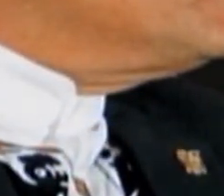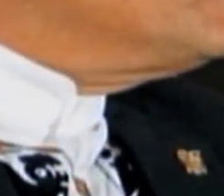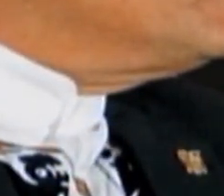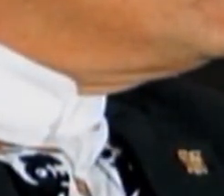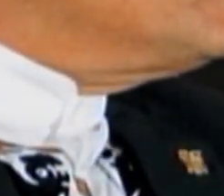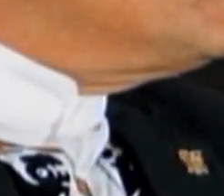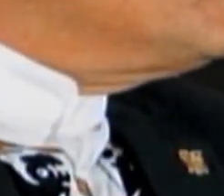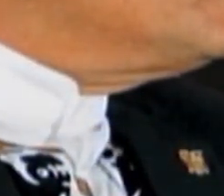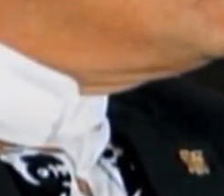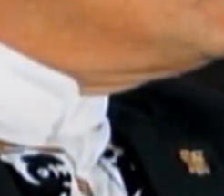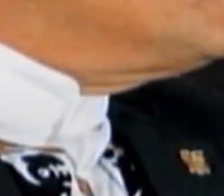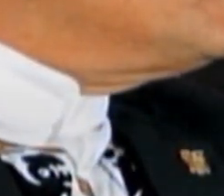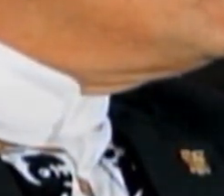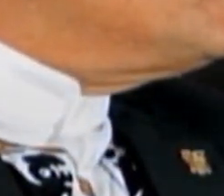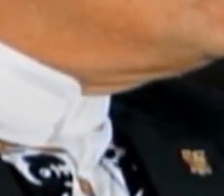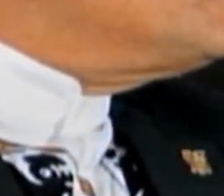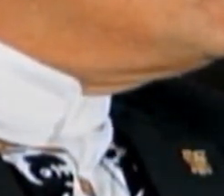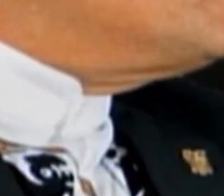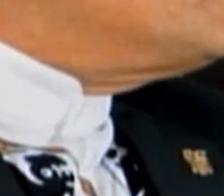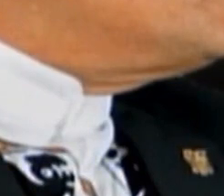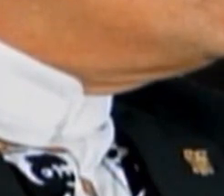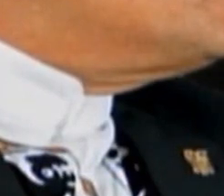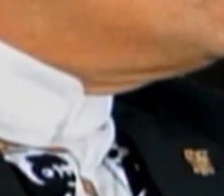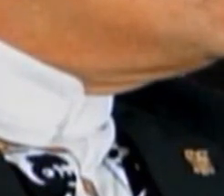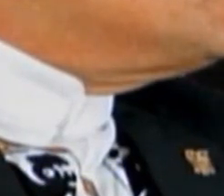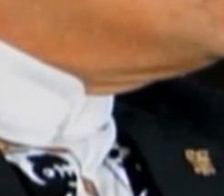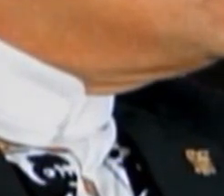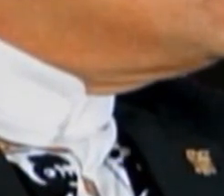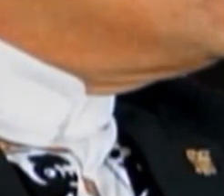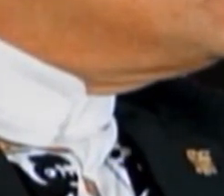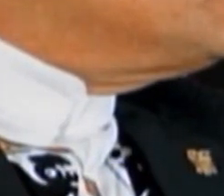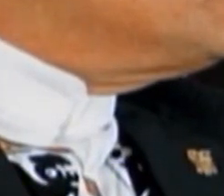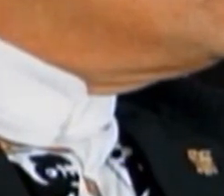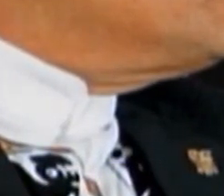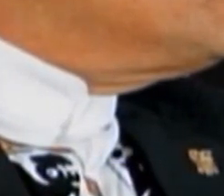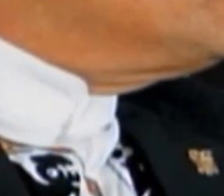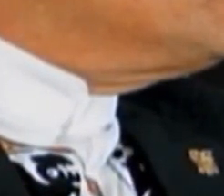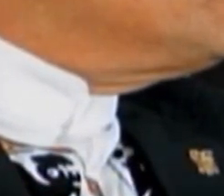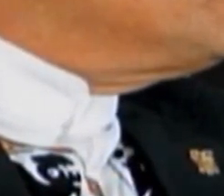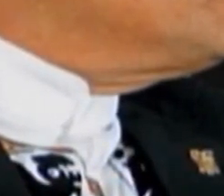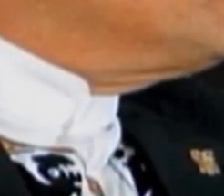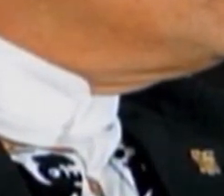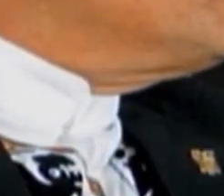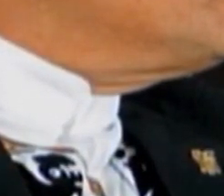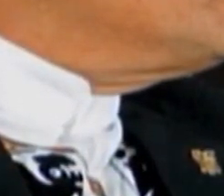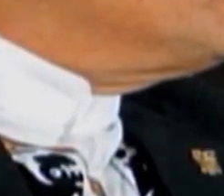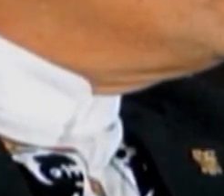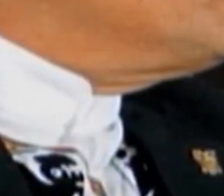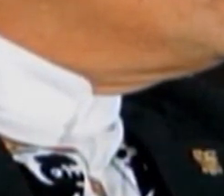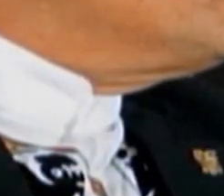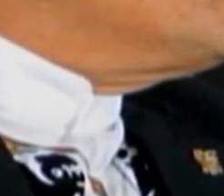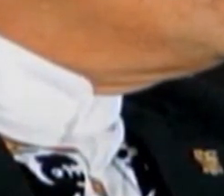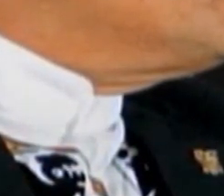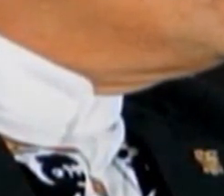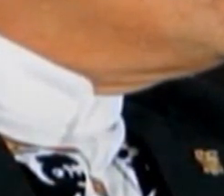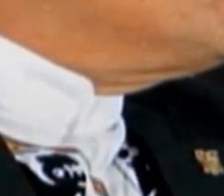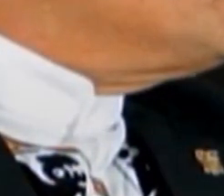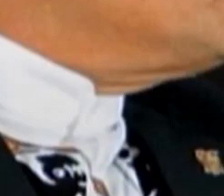Rafael Cuesta, en Uno Consulta, este domingo a las 9 de la noche, Canal 1.